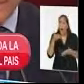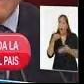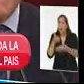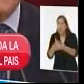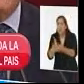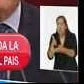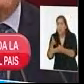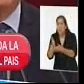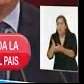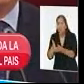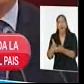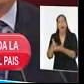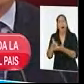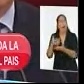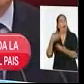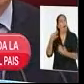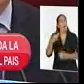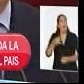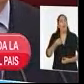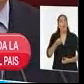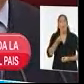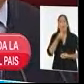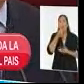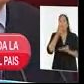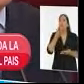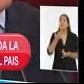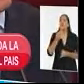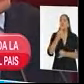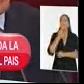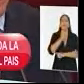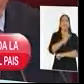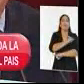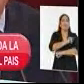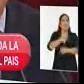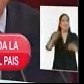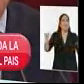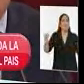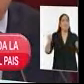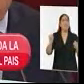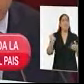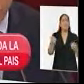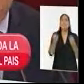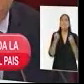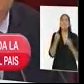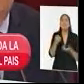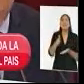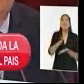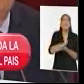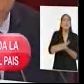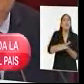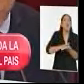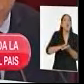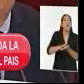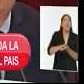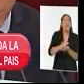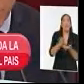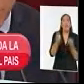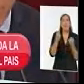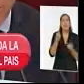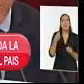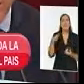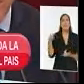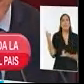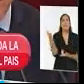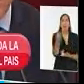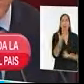se va derecho al bote. Mira, yo formé parte del gobierno de la Alianza y siempre digo, uno se tiene que hacer cargo de las cosas. Y no creo